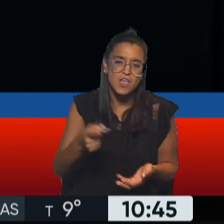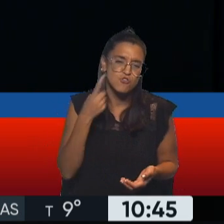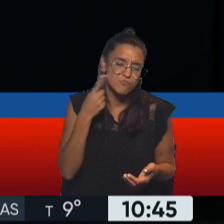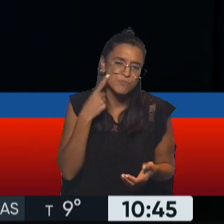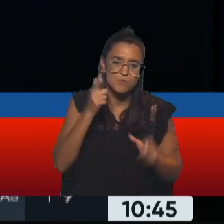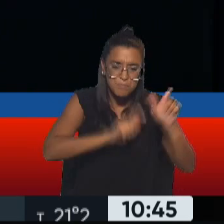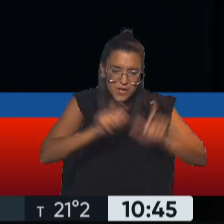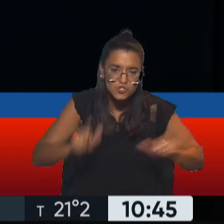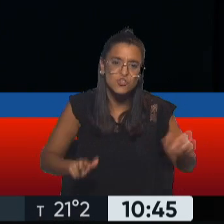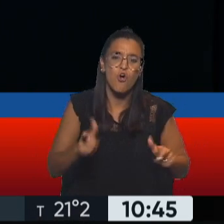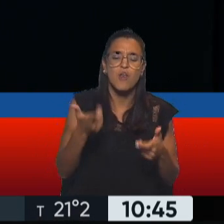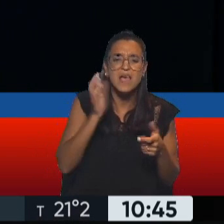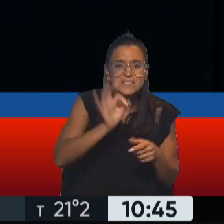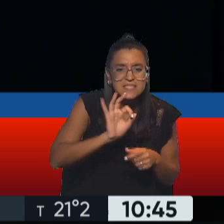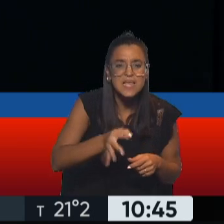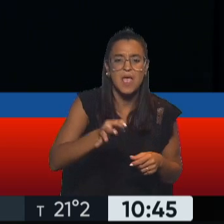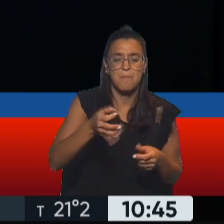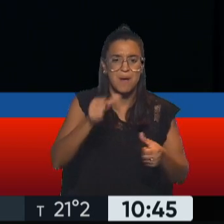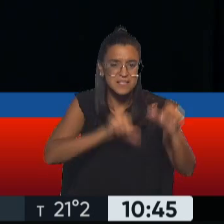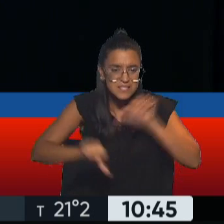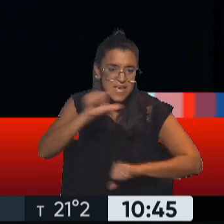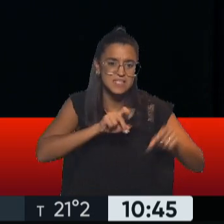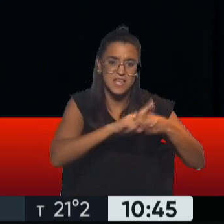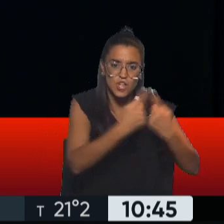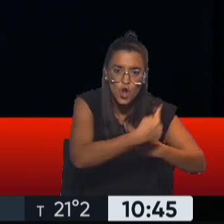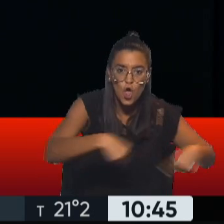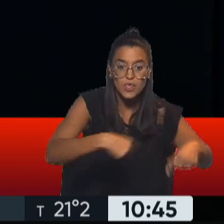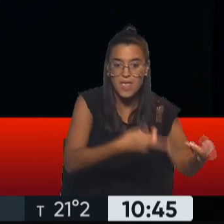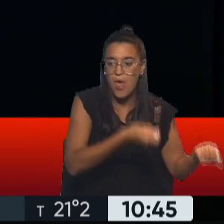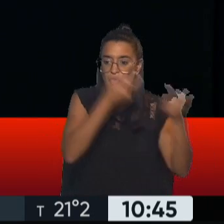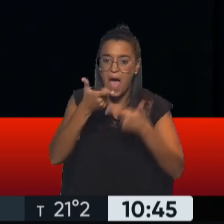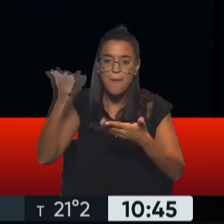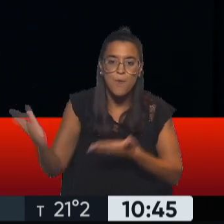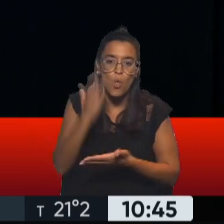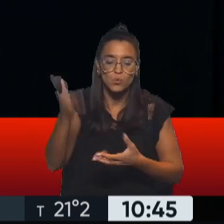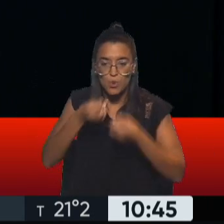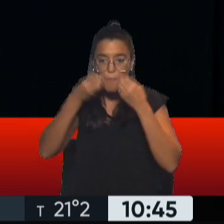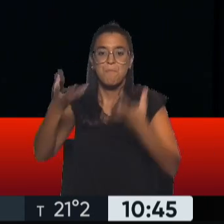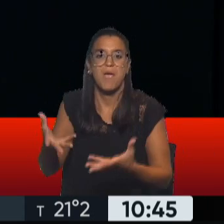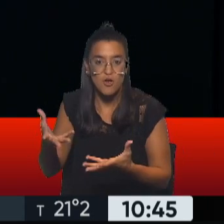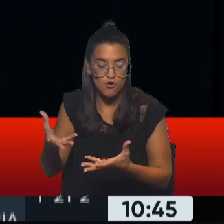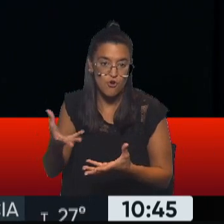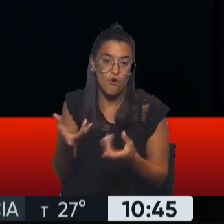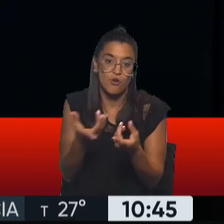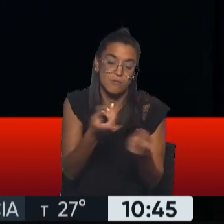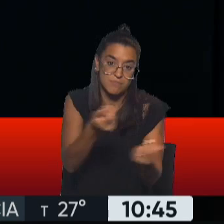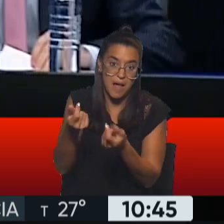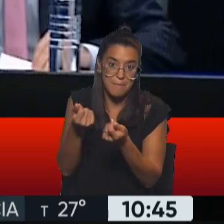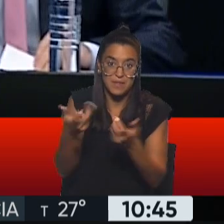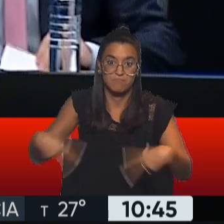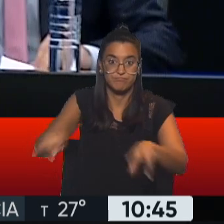conocimiento, con más capacidad de aplicar ese conocimiento en la producción y con más capital